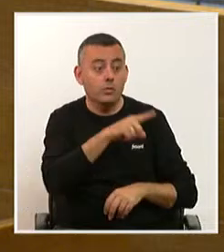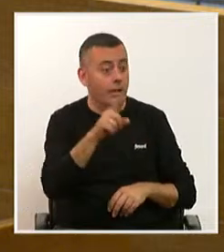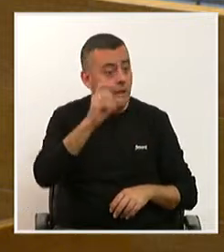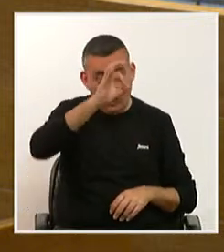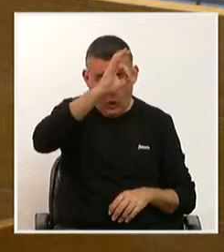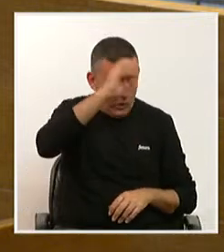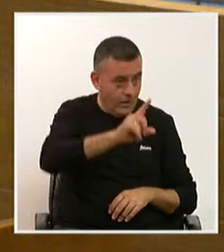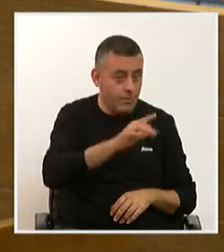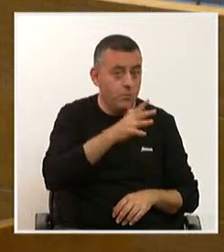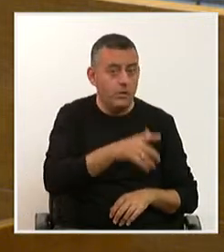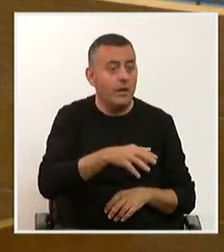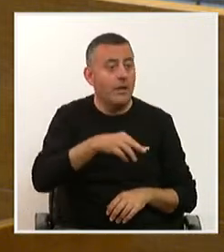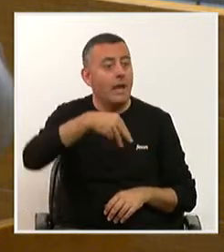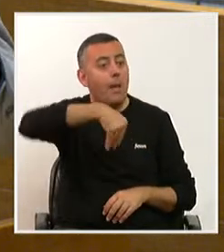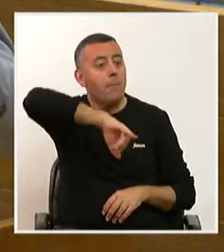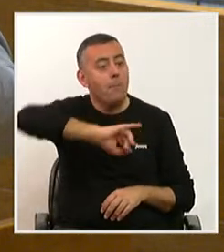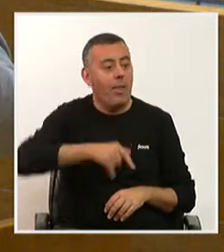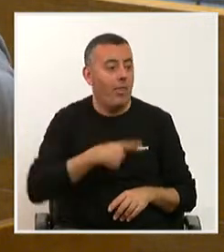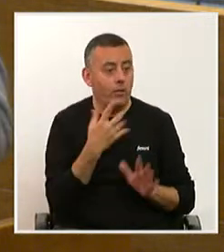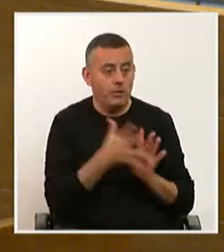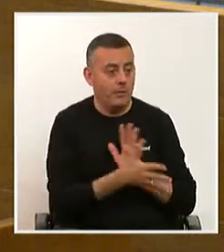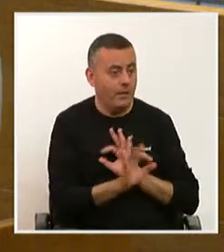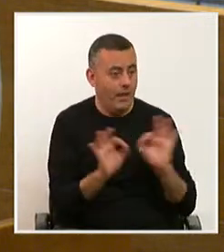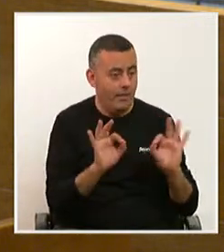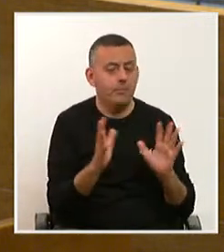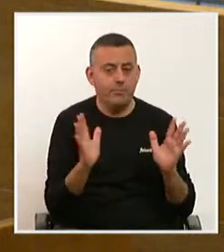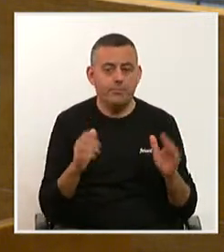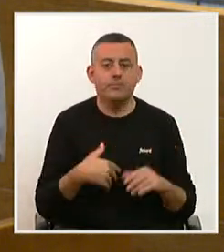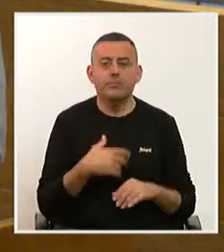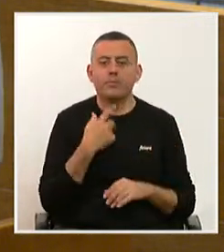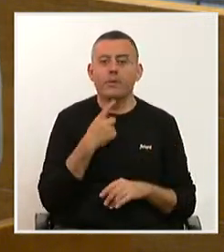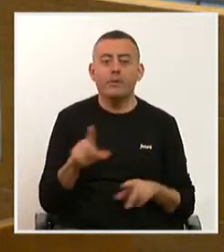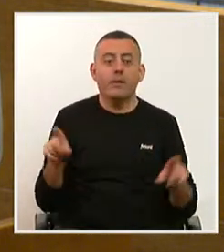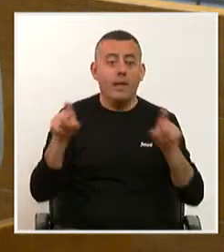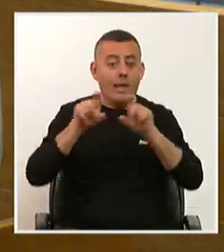saor en la com deland de